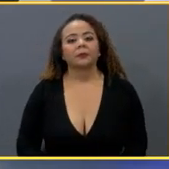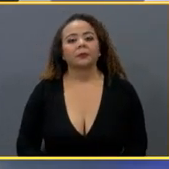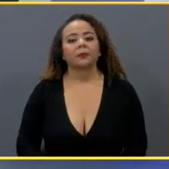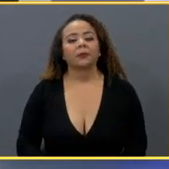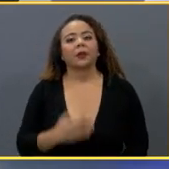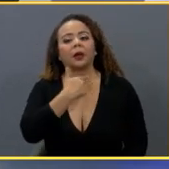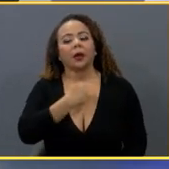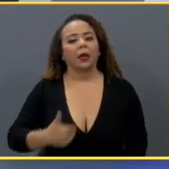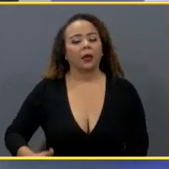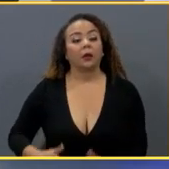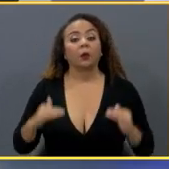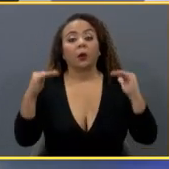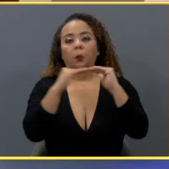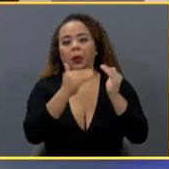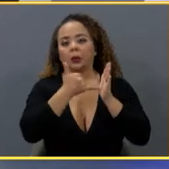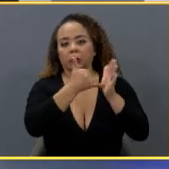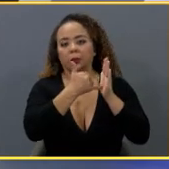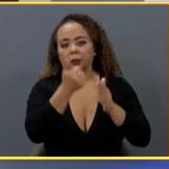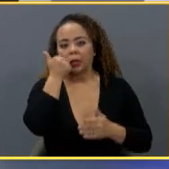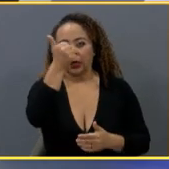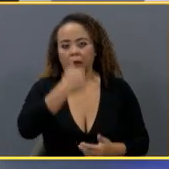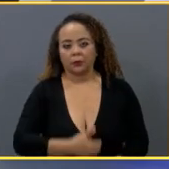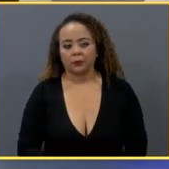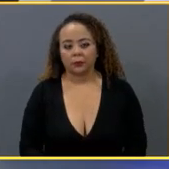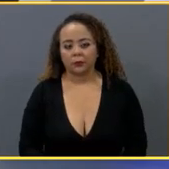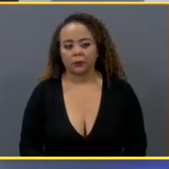Herediano, póngale que igual en títulos a la Liga Deportiva Alajuelense.